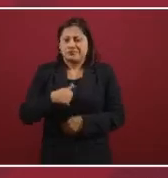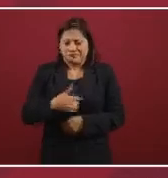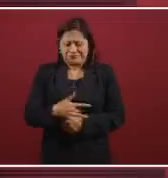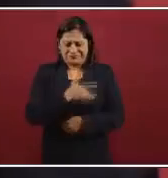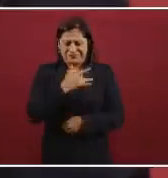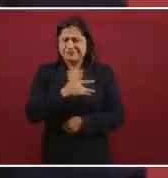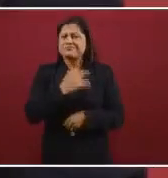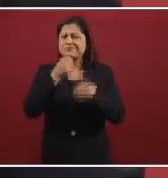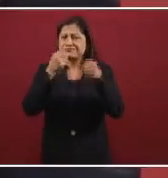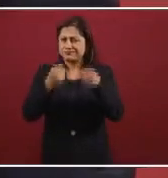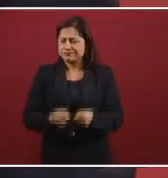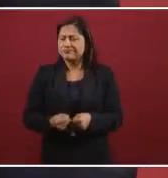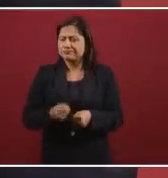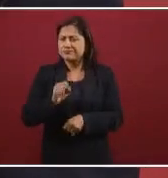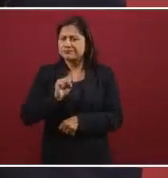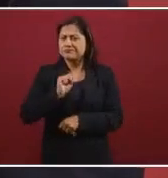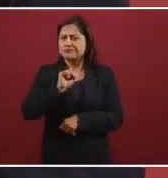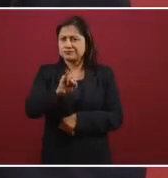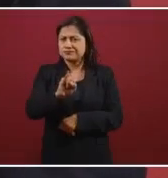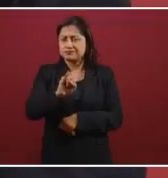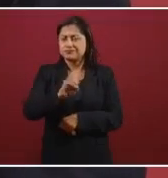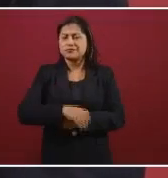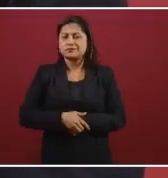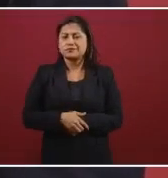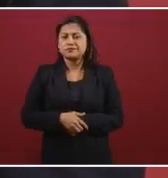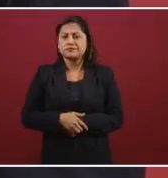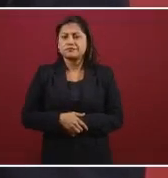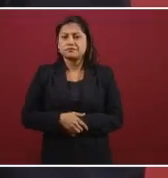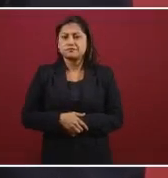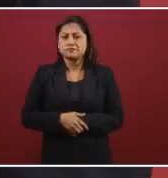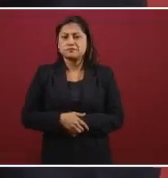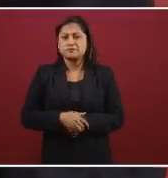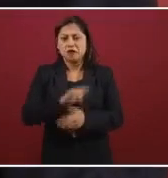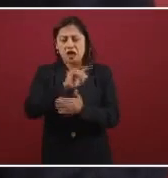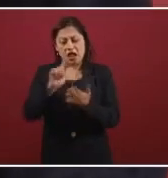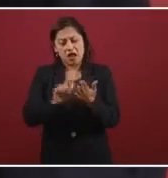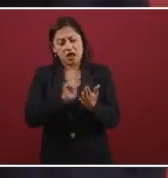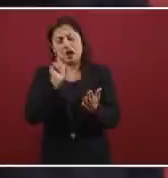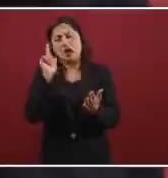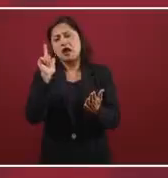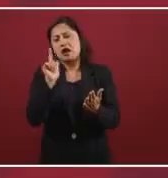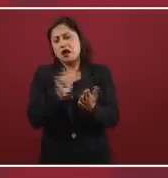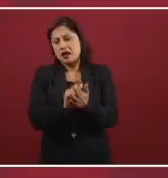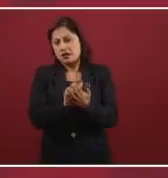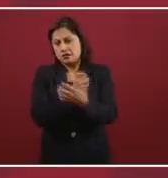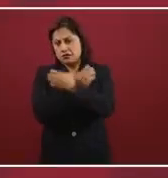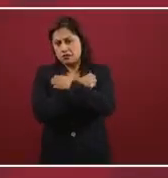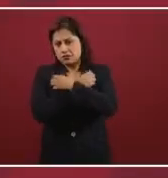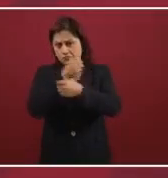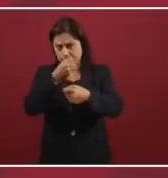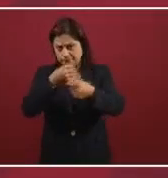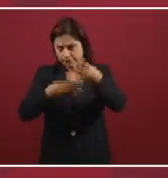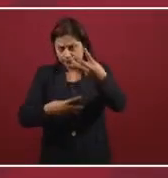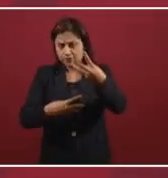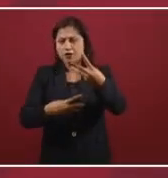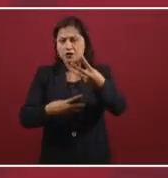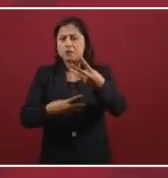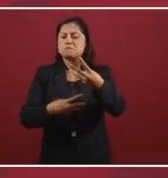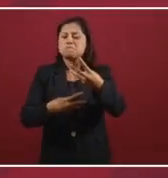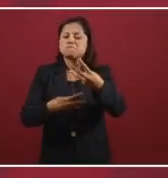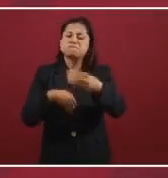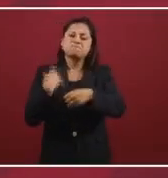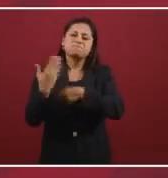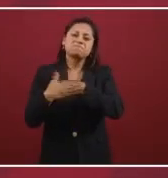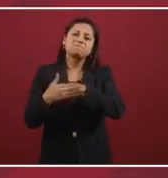va a terminar de aprobar lo de las leyes secundarias. Están